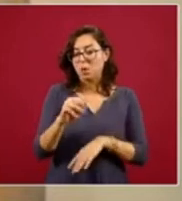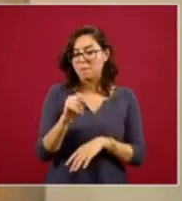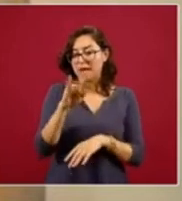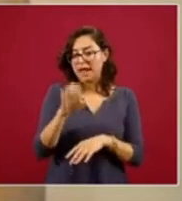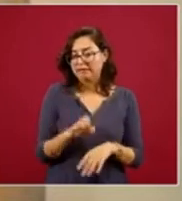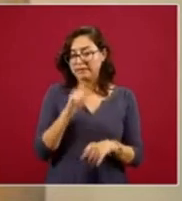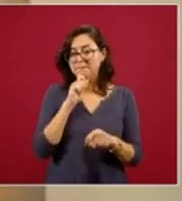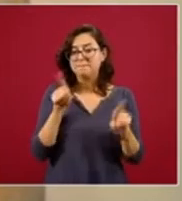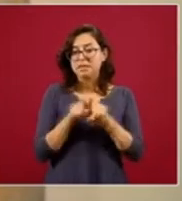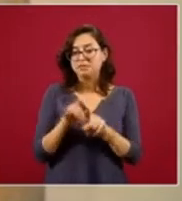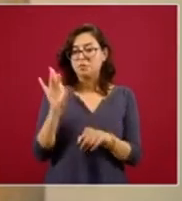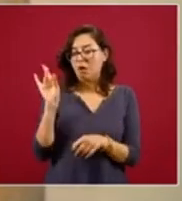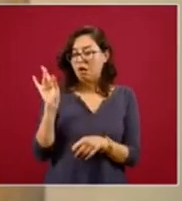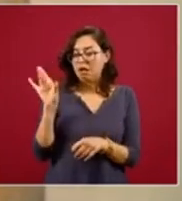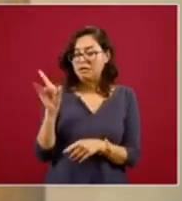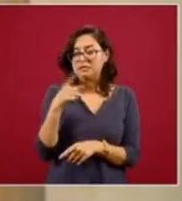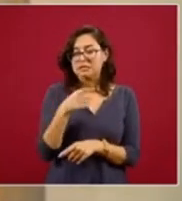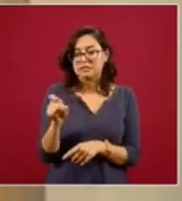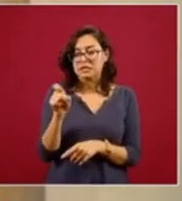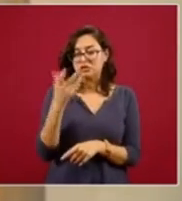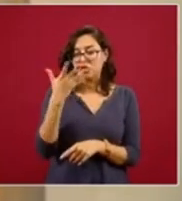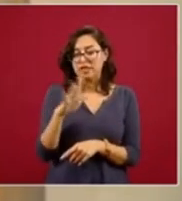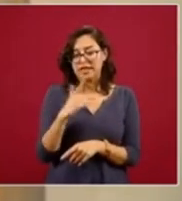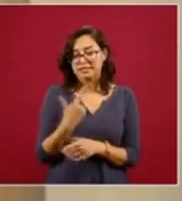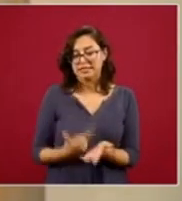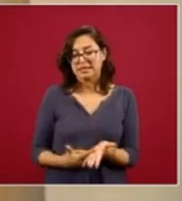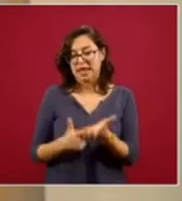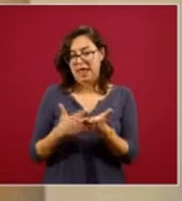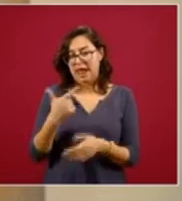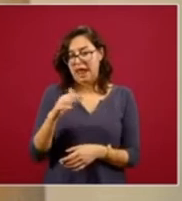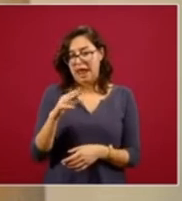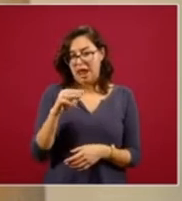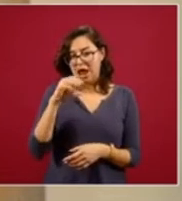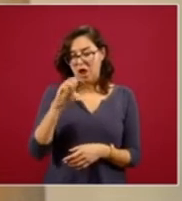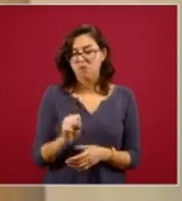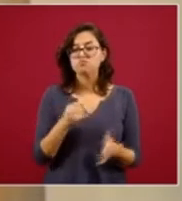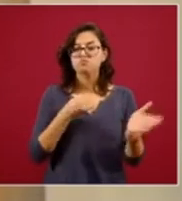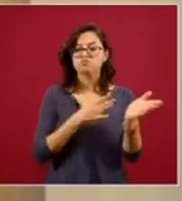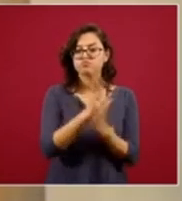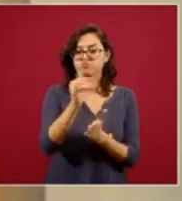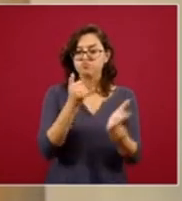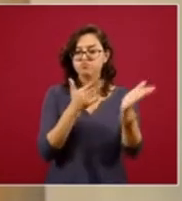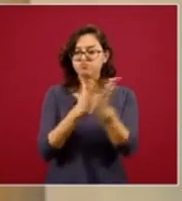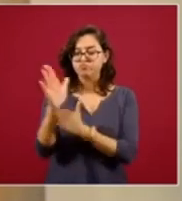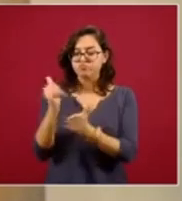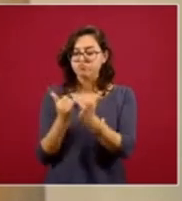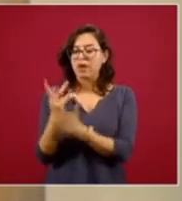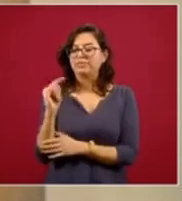cara engomado de 110 gramos por metro cuadrado. Impresa por talleres de impresión de estampillas y valores